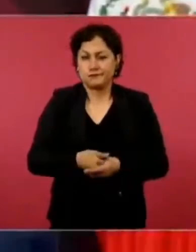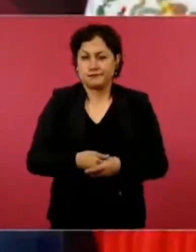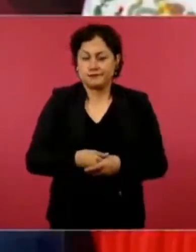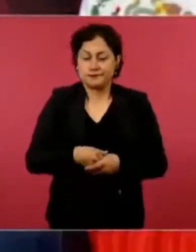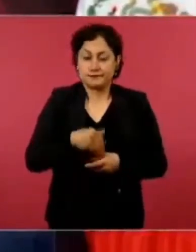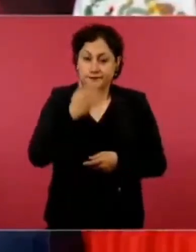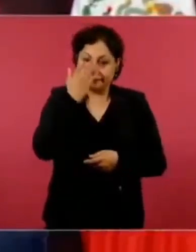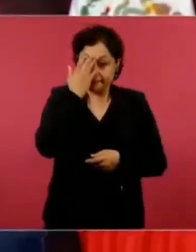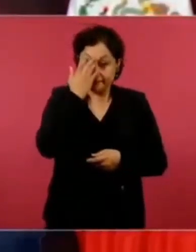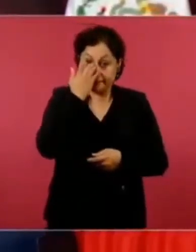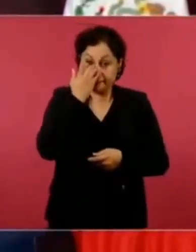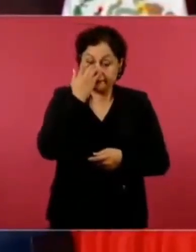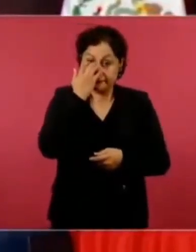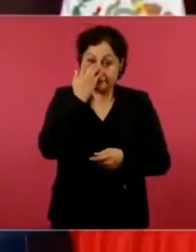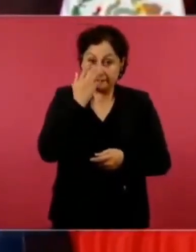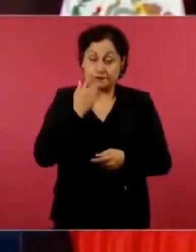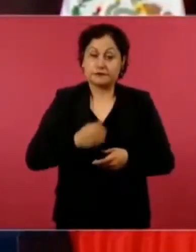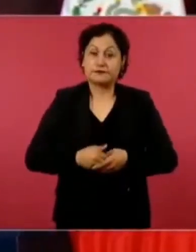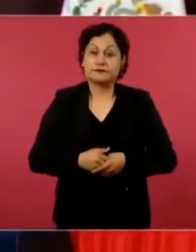periodismo